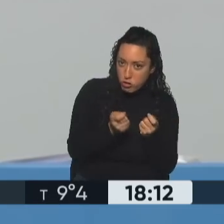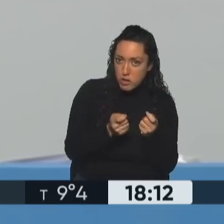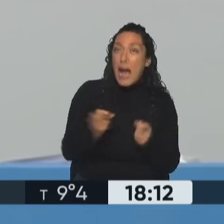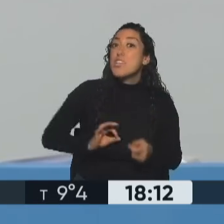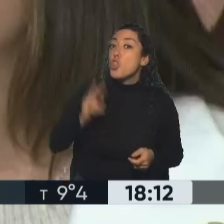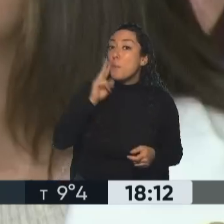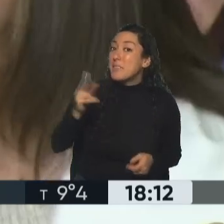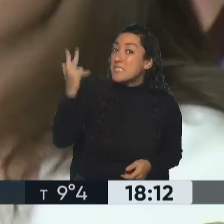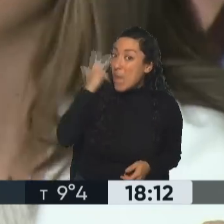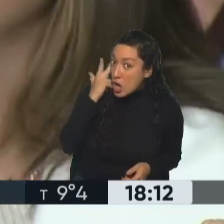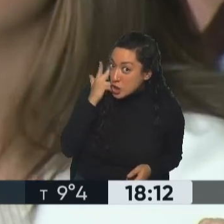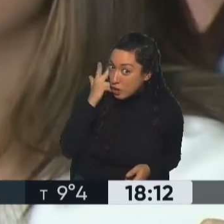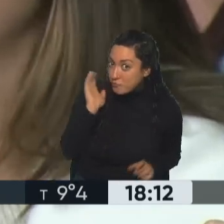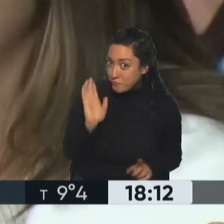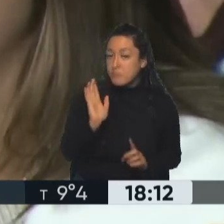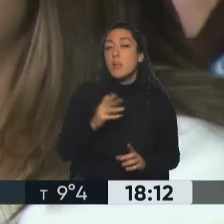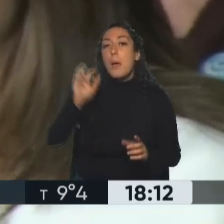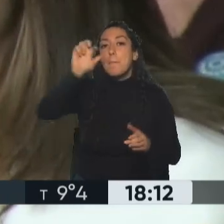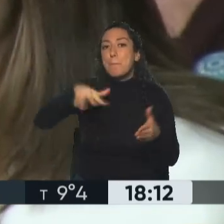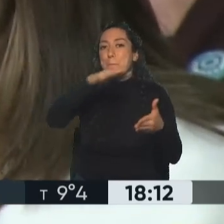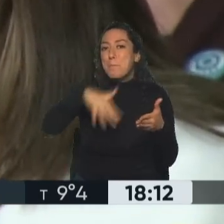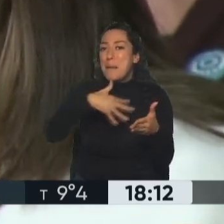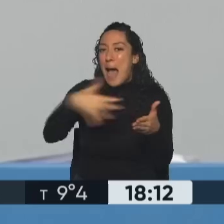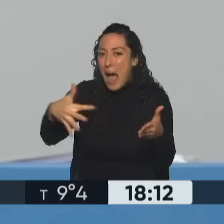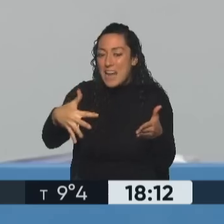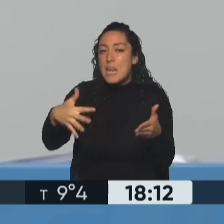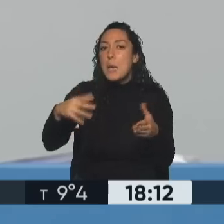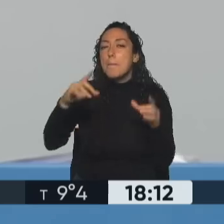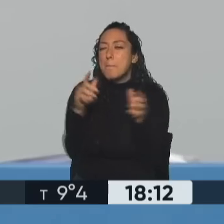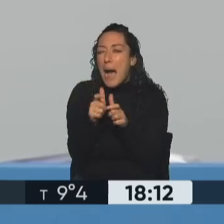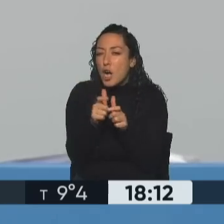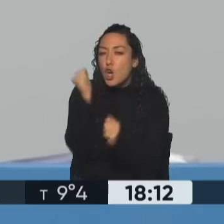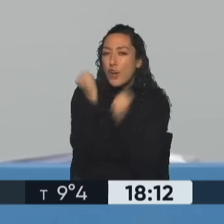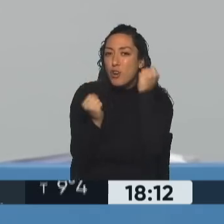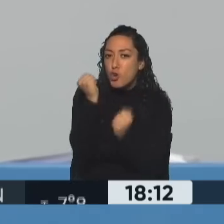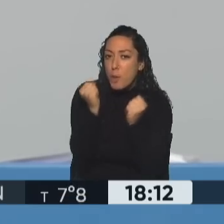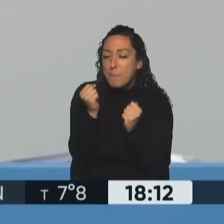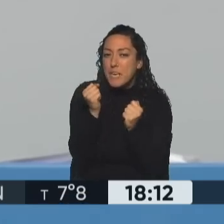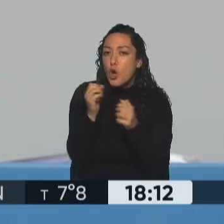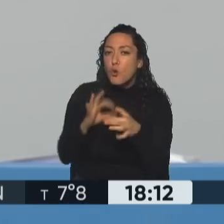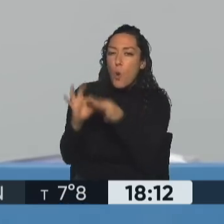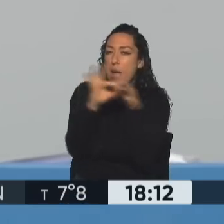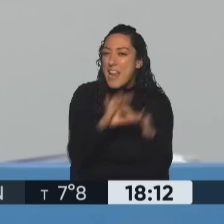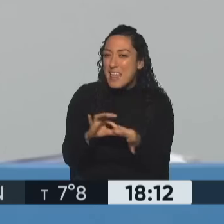estoy hablando, mediante un programa macroeconómico coherente que